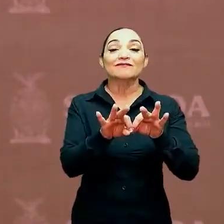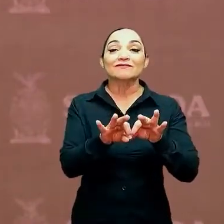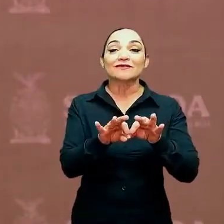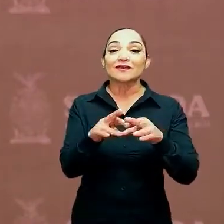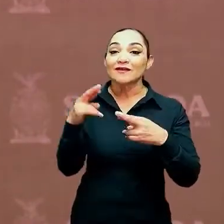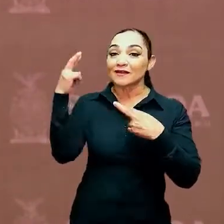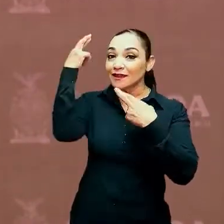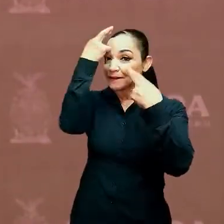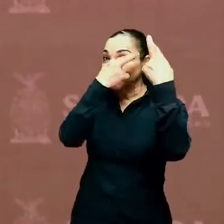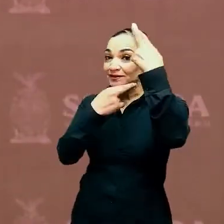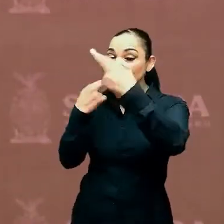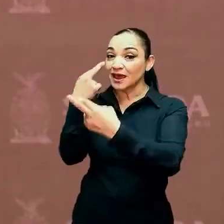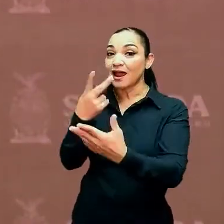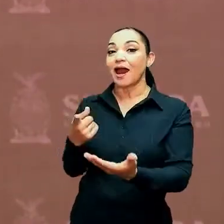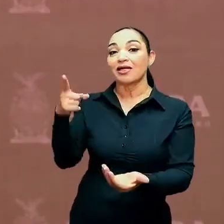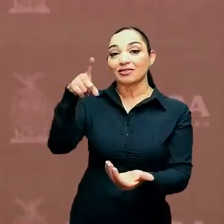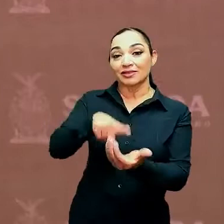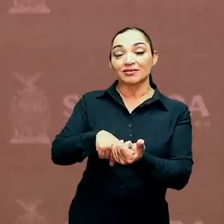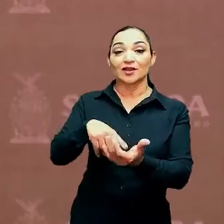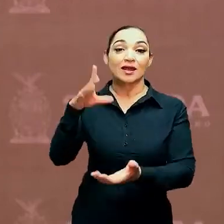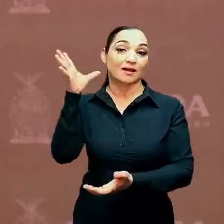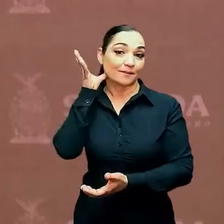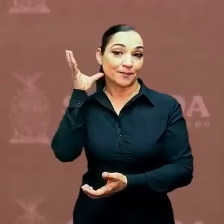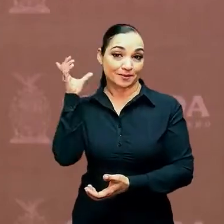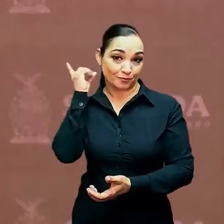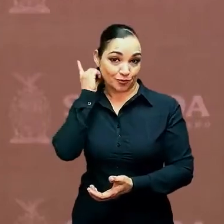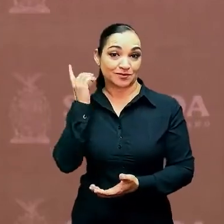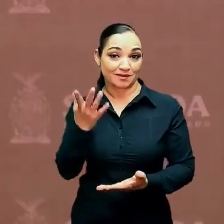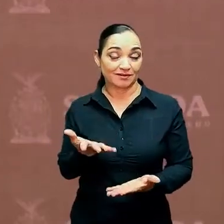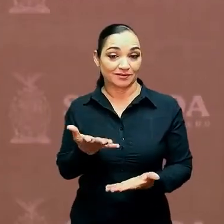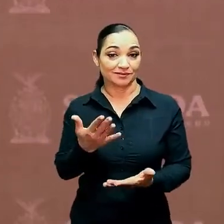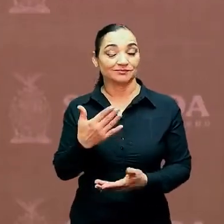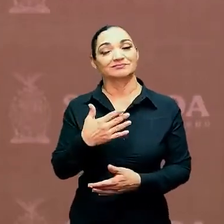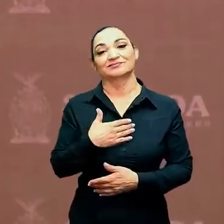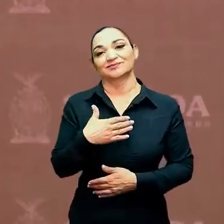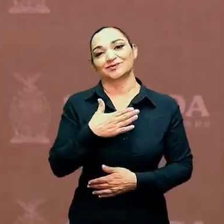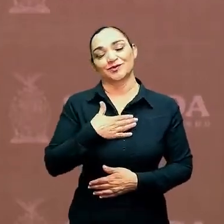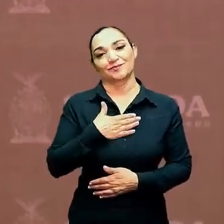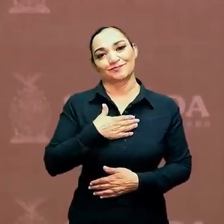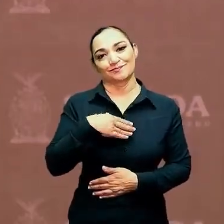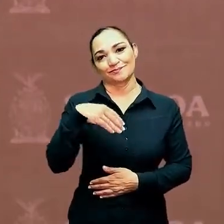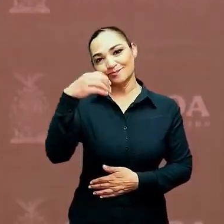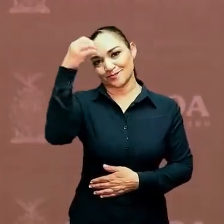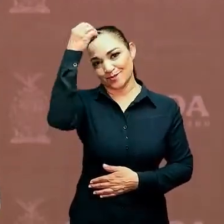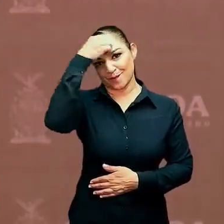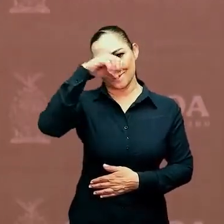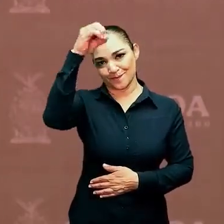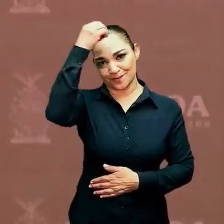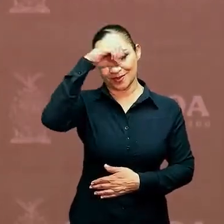través de la Comisión de Fiscalización. Eso creo yo.